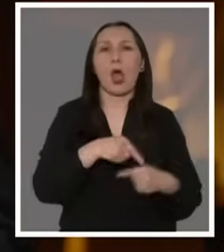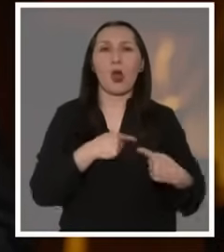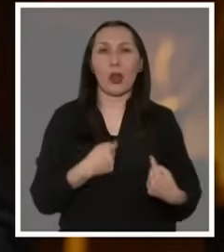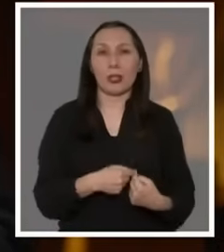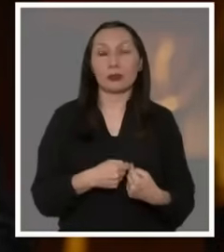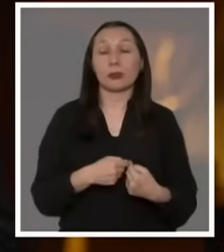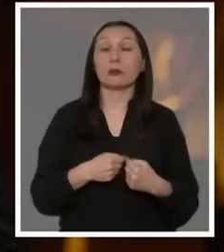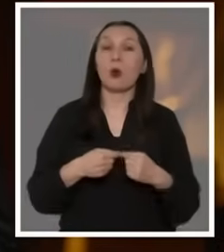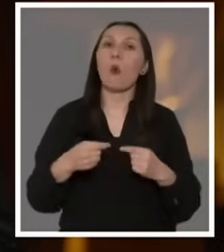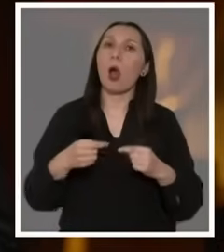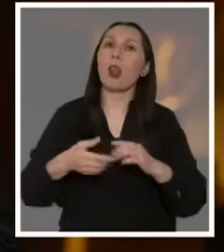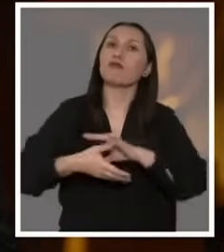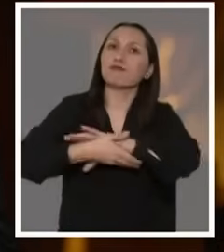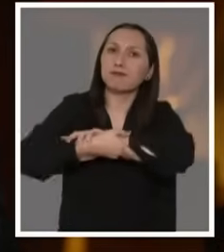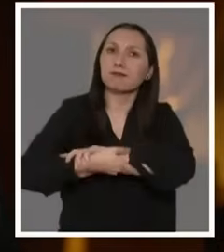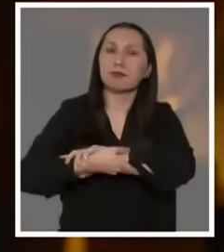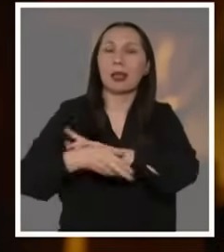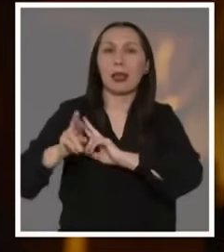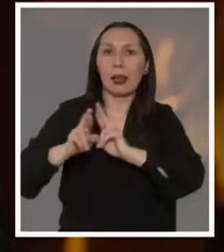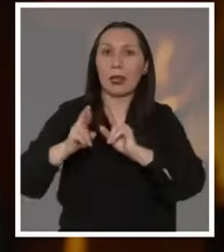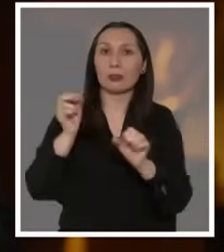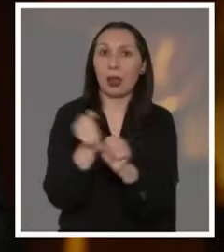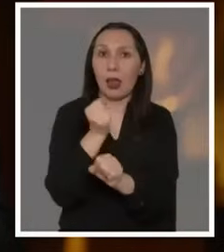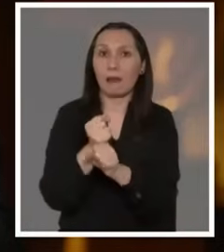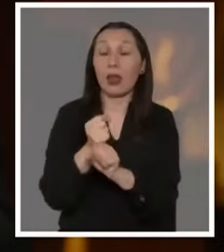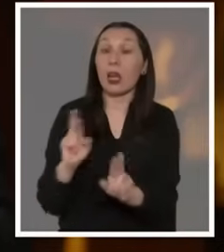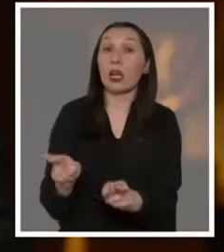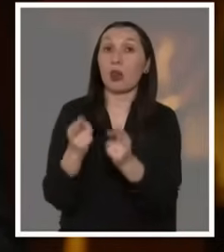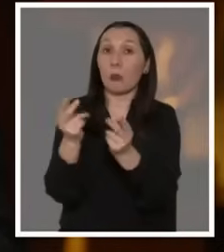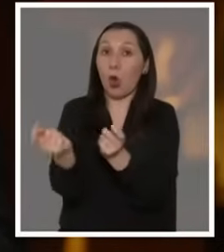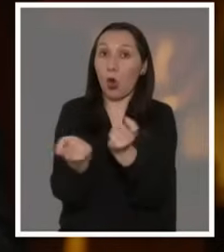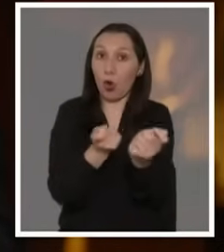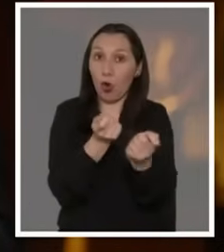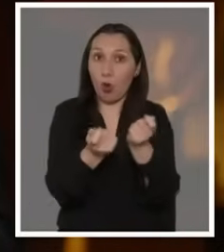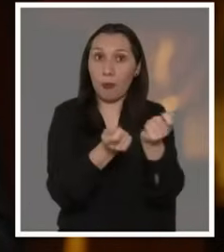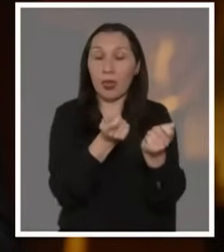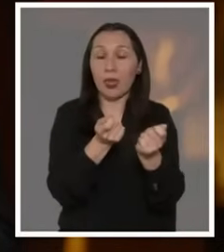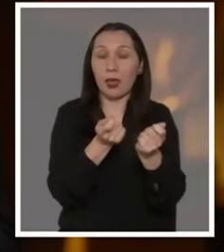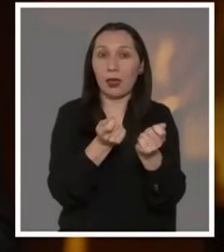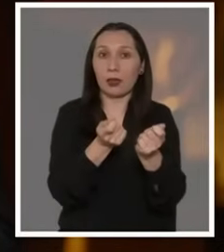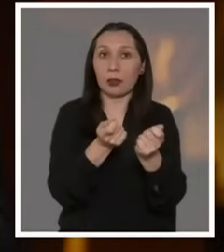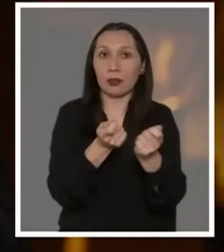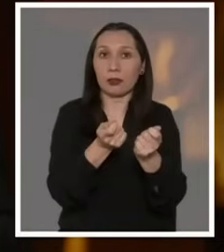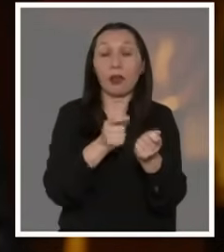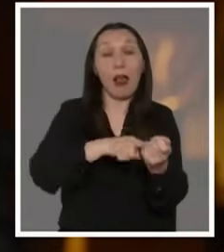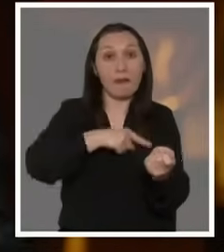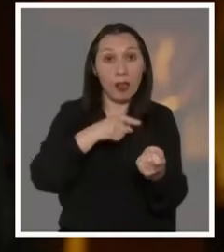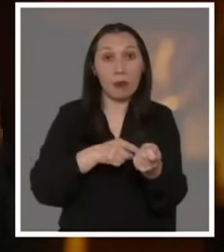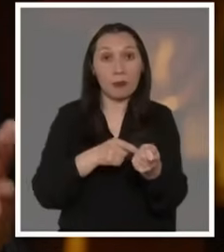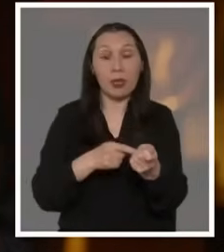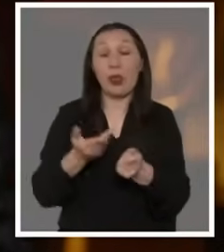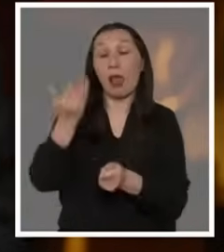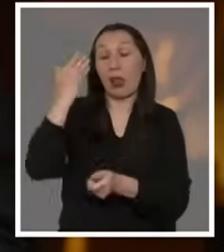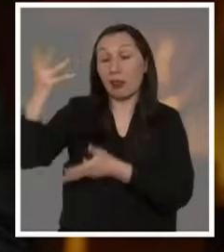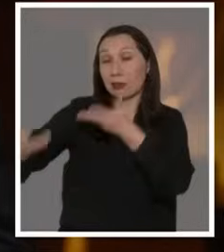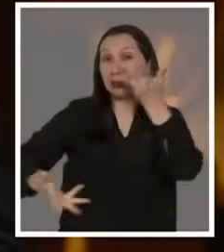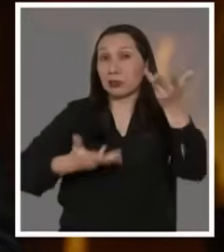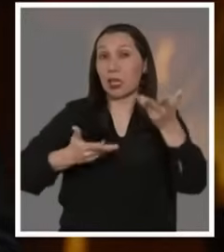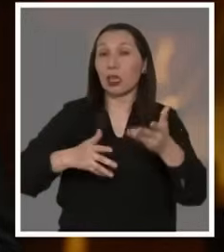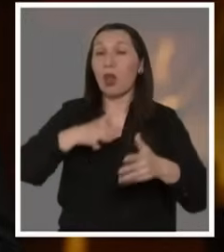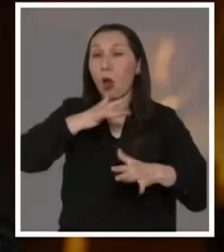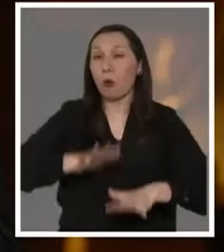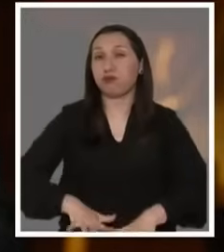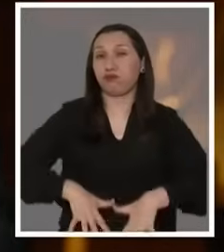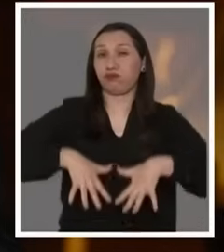conciliación laboral y recuperamos la economía y a las familias tras los incendios y las